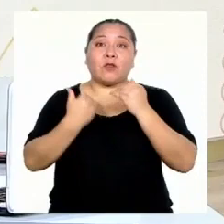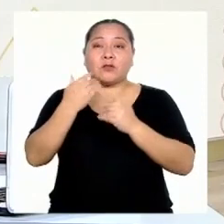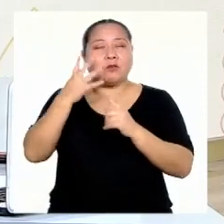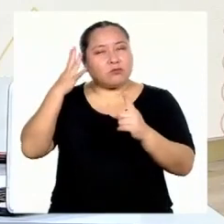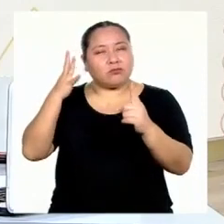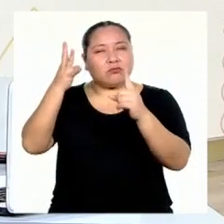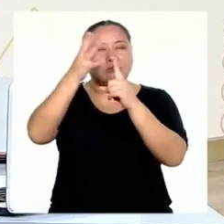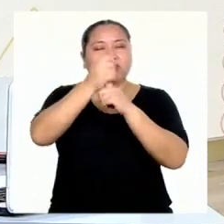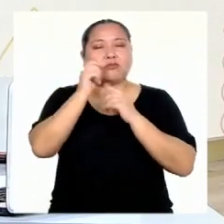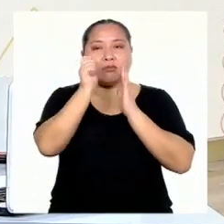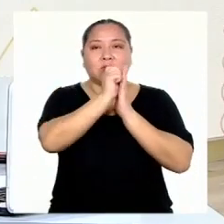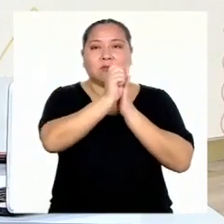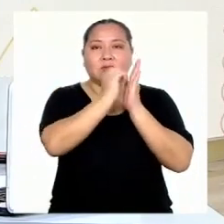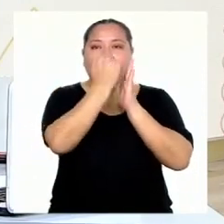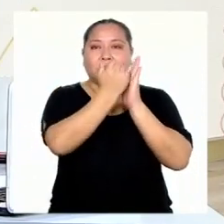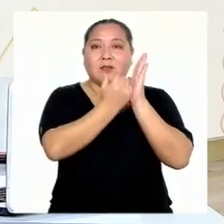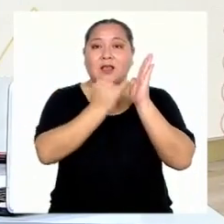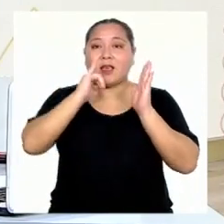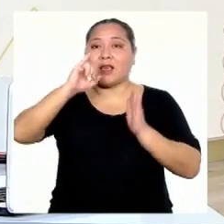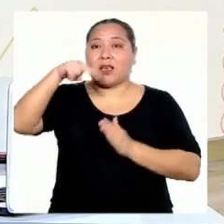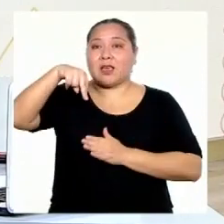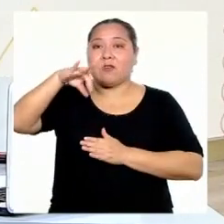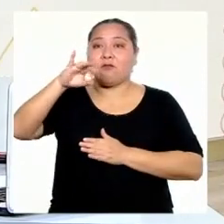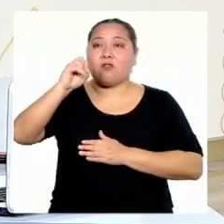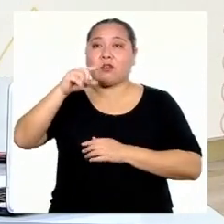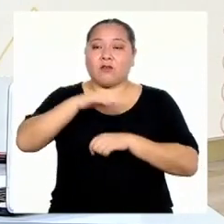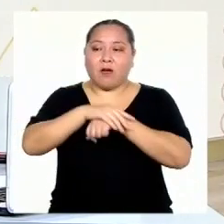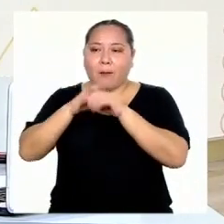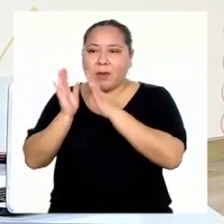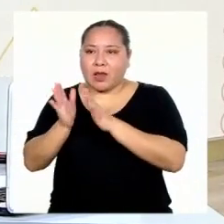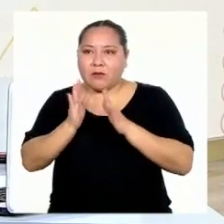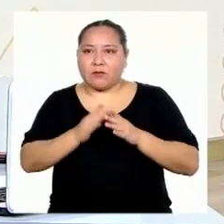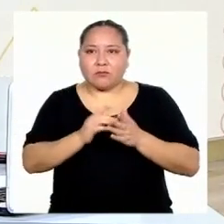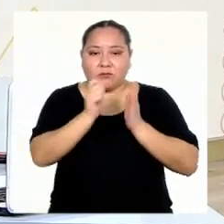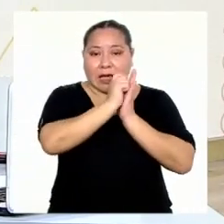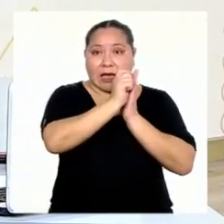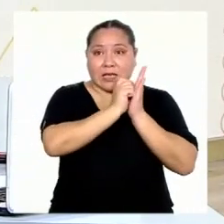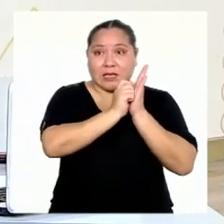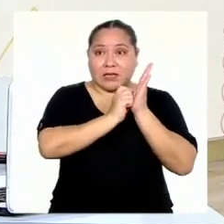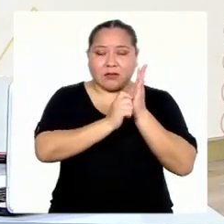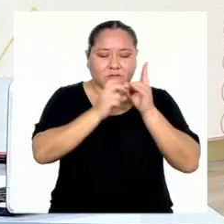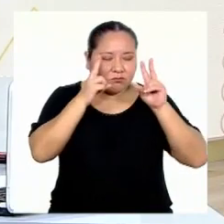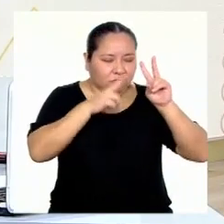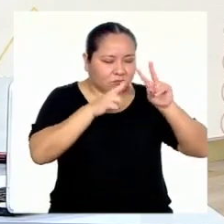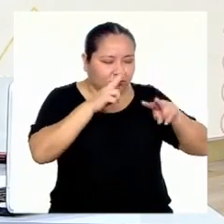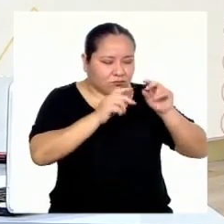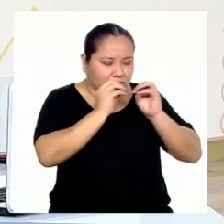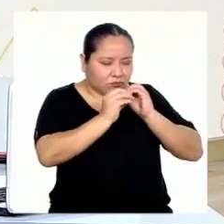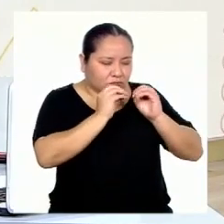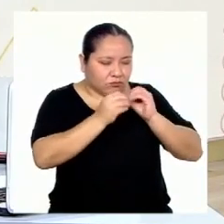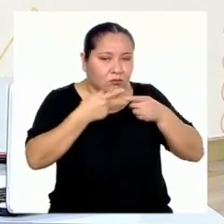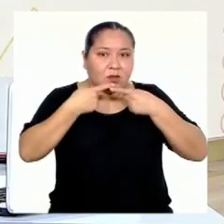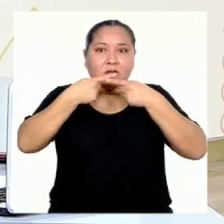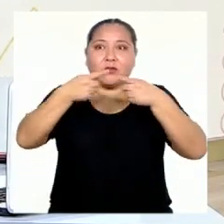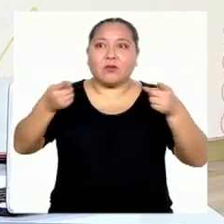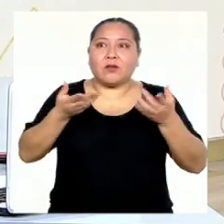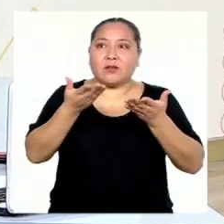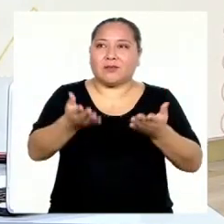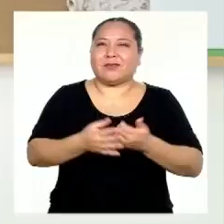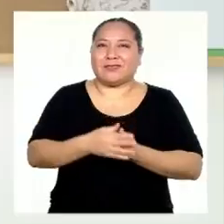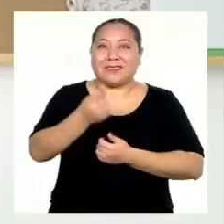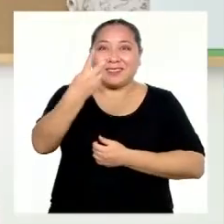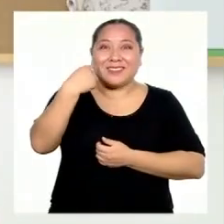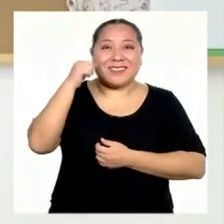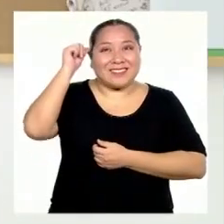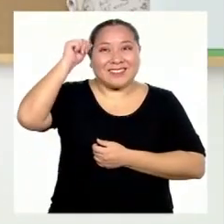texto instructivo en una infografía: planificación, textualización, revisión y difusión. ¿Vieron cómo me acuerdo de